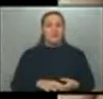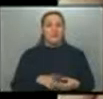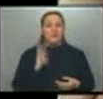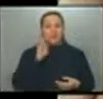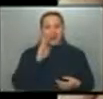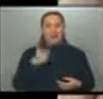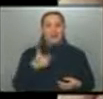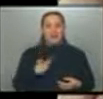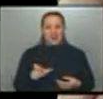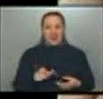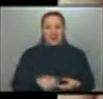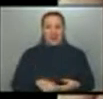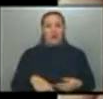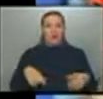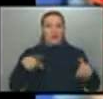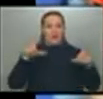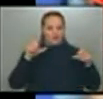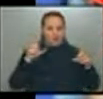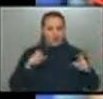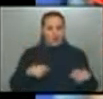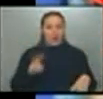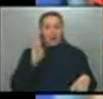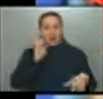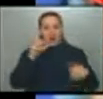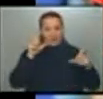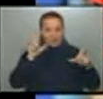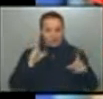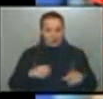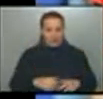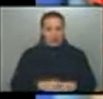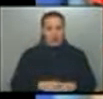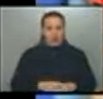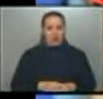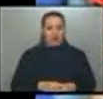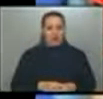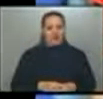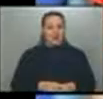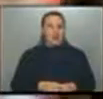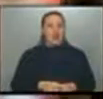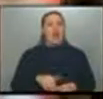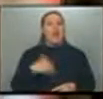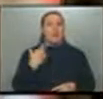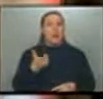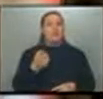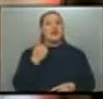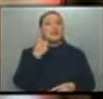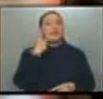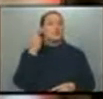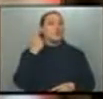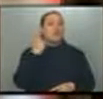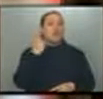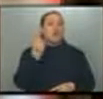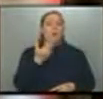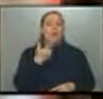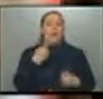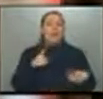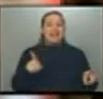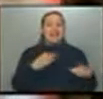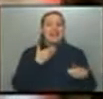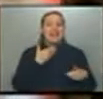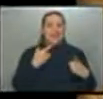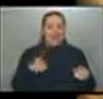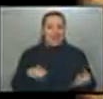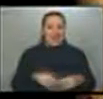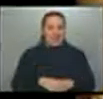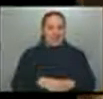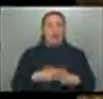ahora. Sí. Vemos las fotos y después la voy a hacer escuchar cómo cantan. Mirá. ¿Por qué ahí la tenés? 15